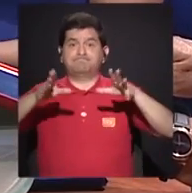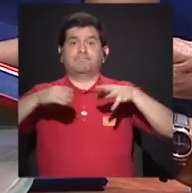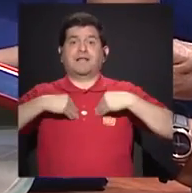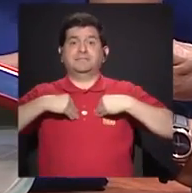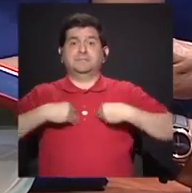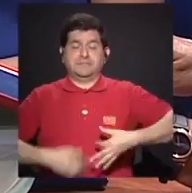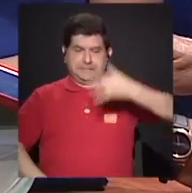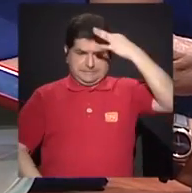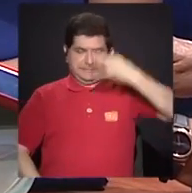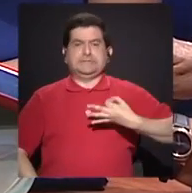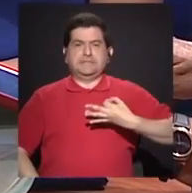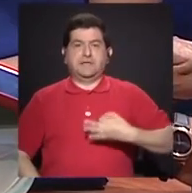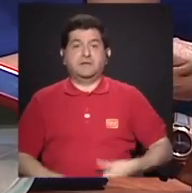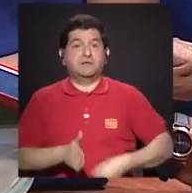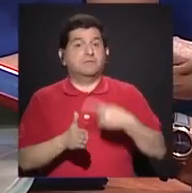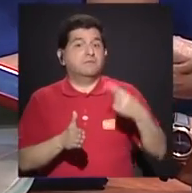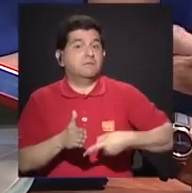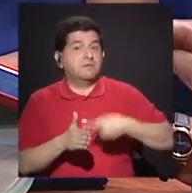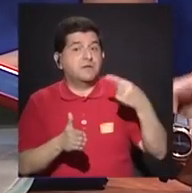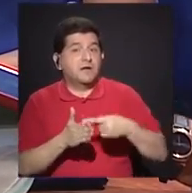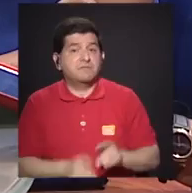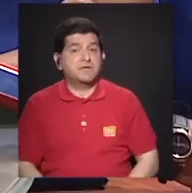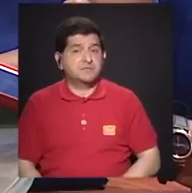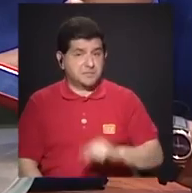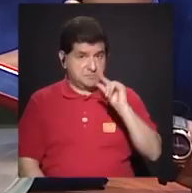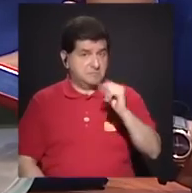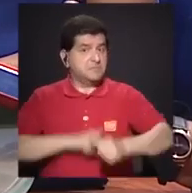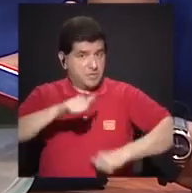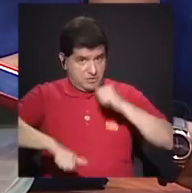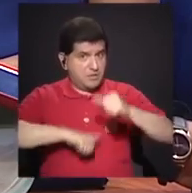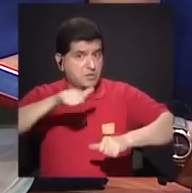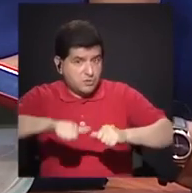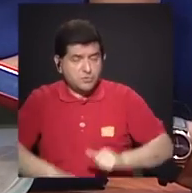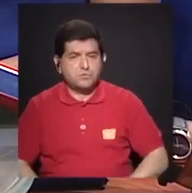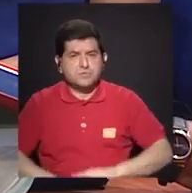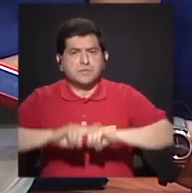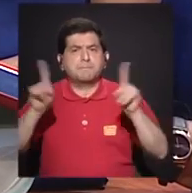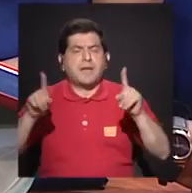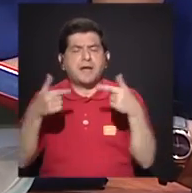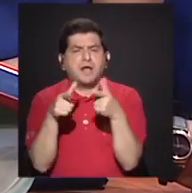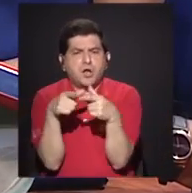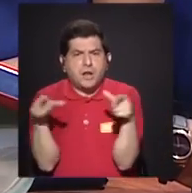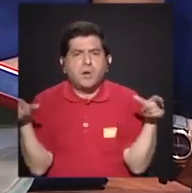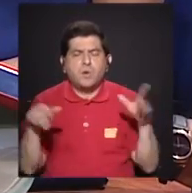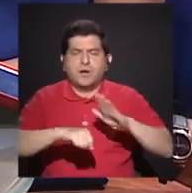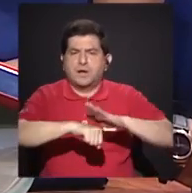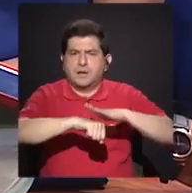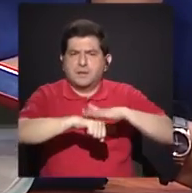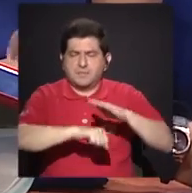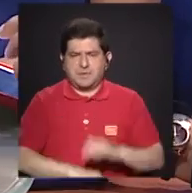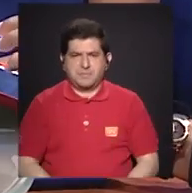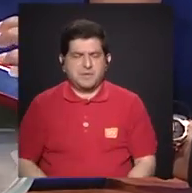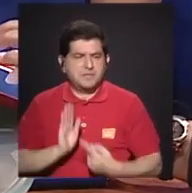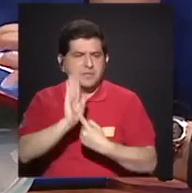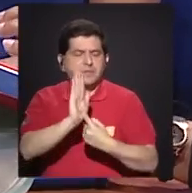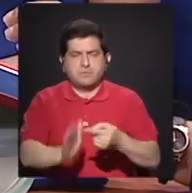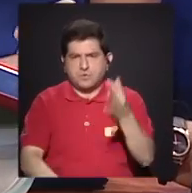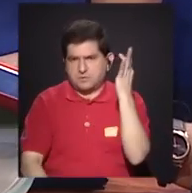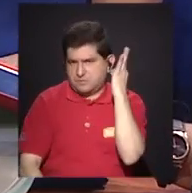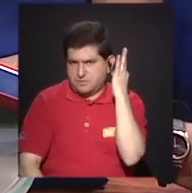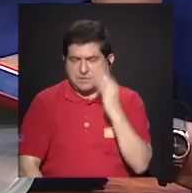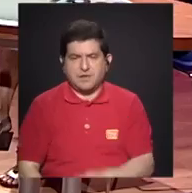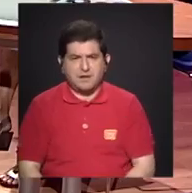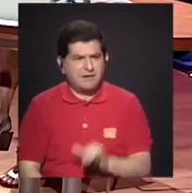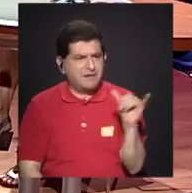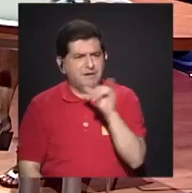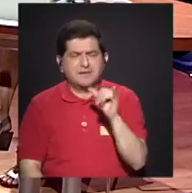ciertas posiciones y a veces incluso pequeñas batallas, ¿verdad? Pero un lenguaje que permita hacer visibles a las mujeres también